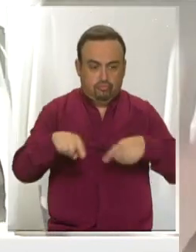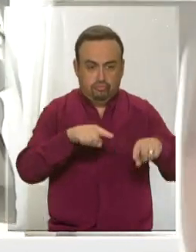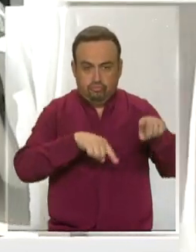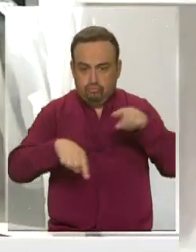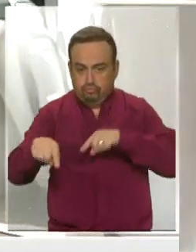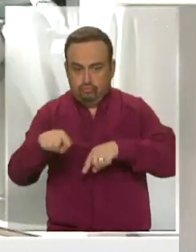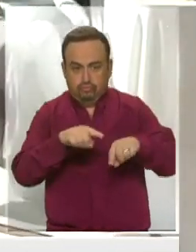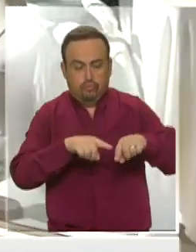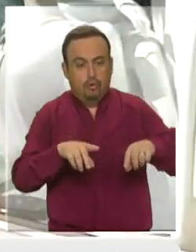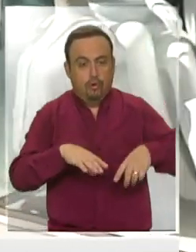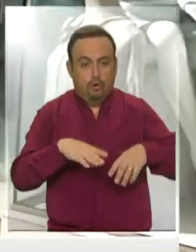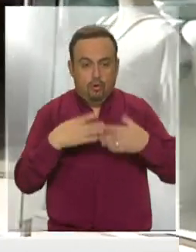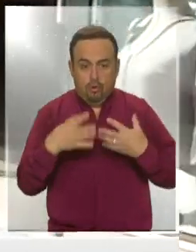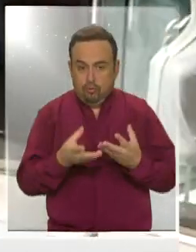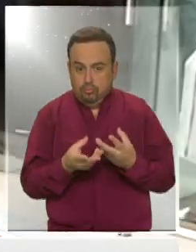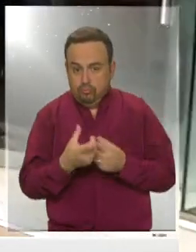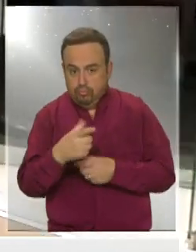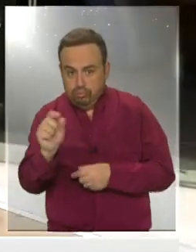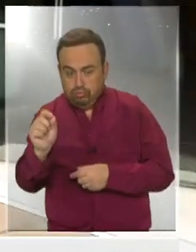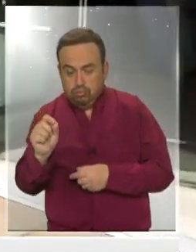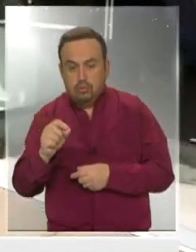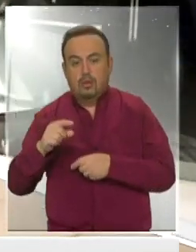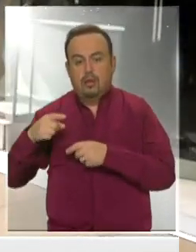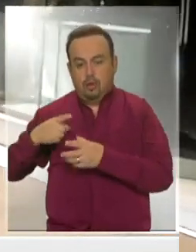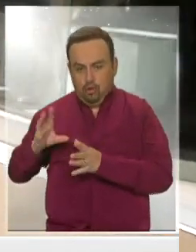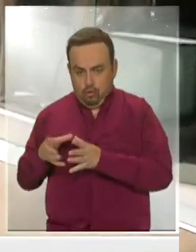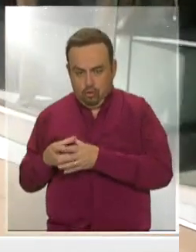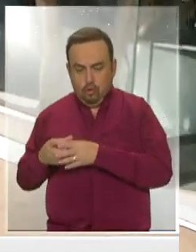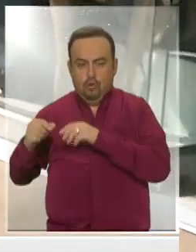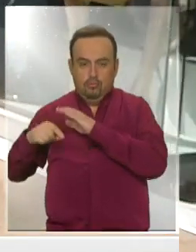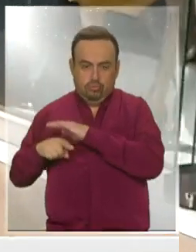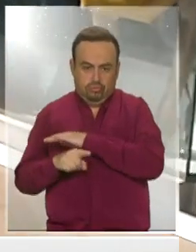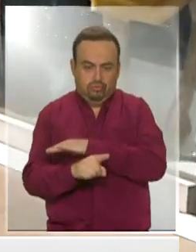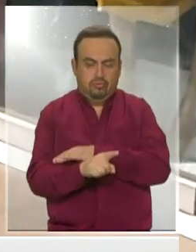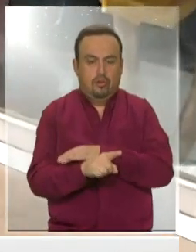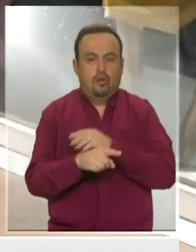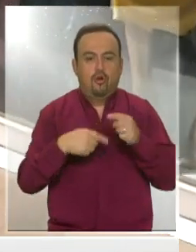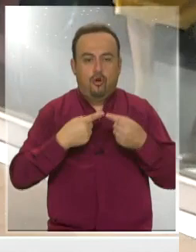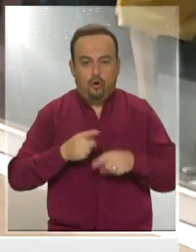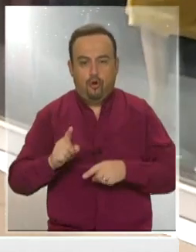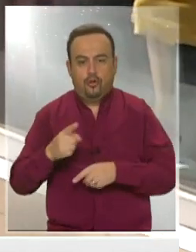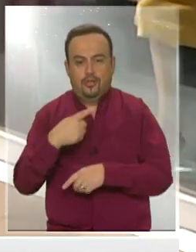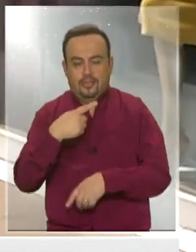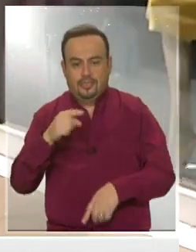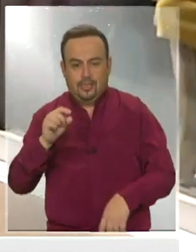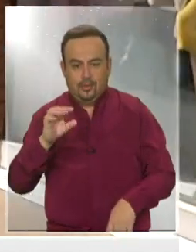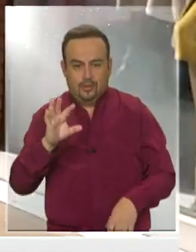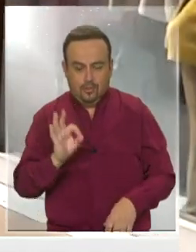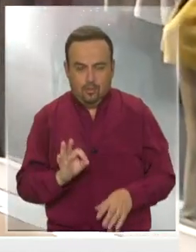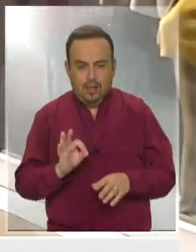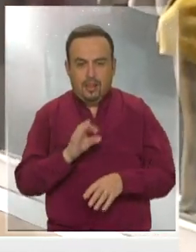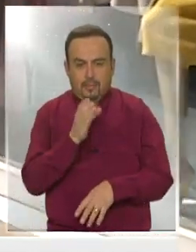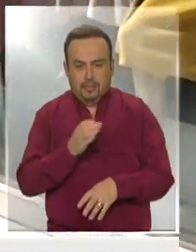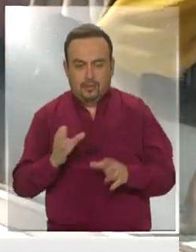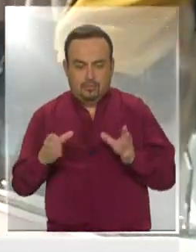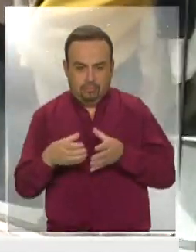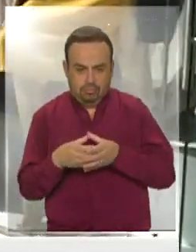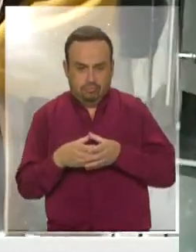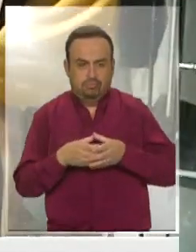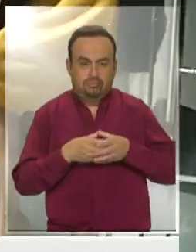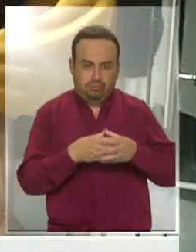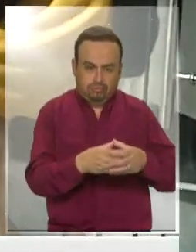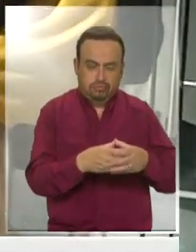Ahí estaba entonces la cifra que ha dado como límite el mall para así poder funcionar. Les decía yo que es el primero